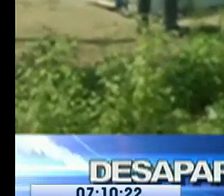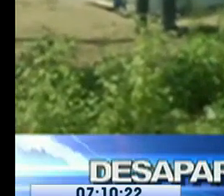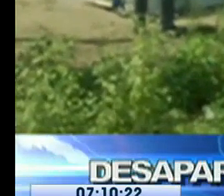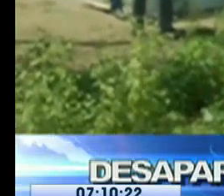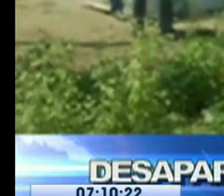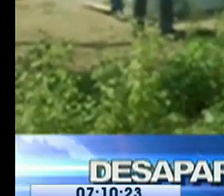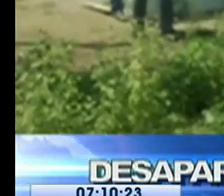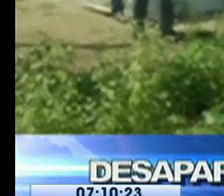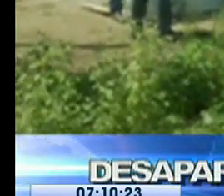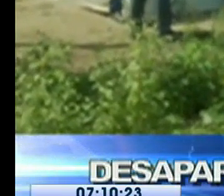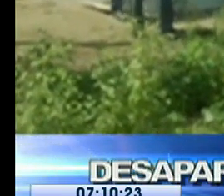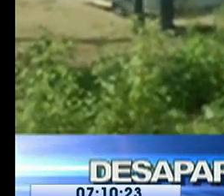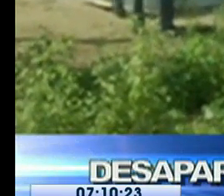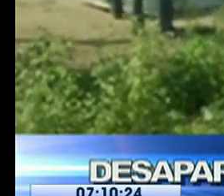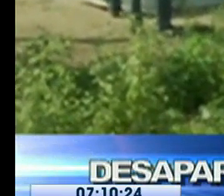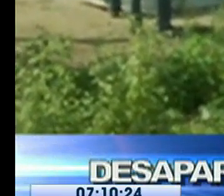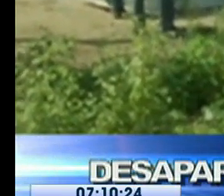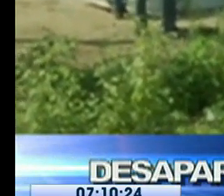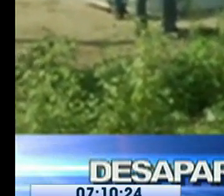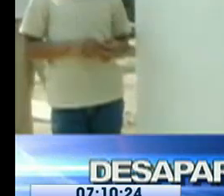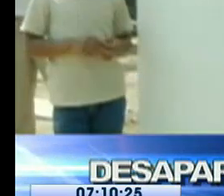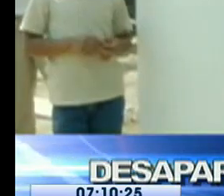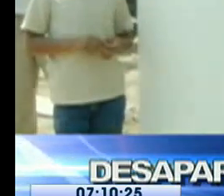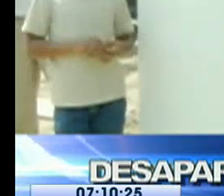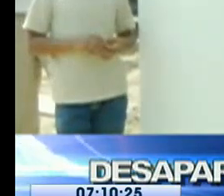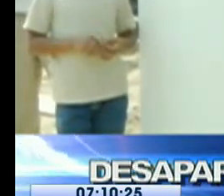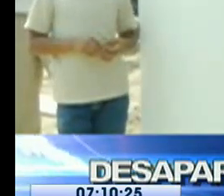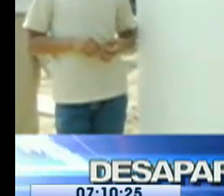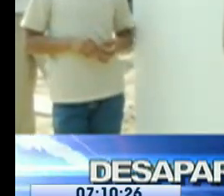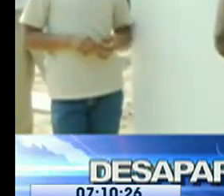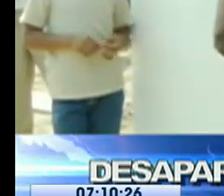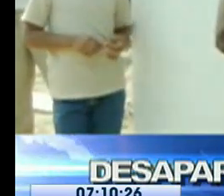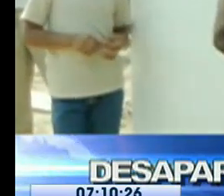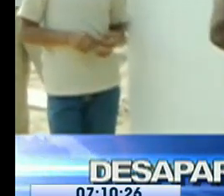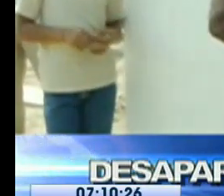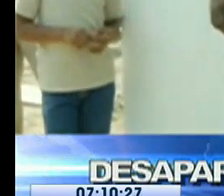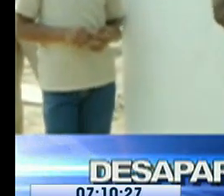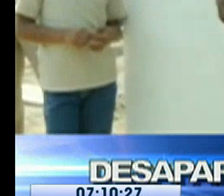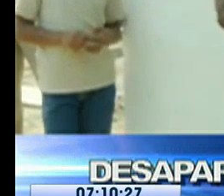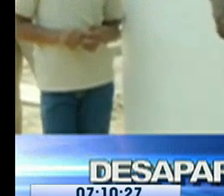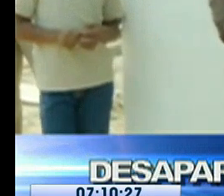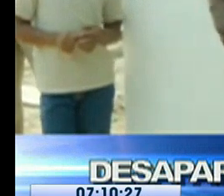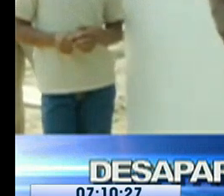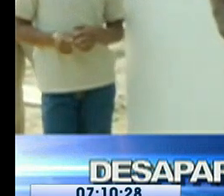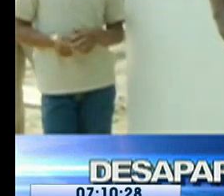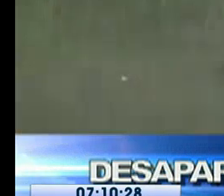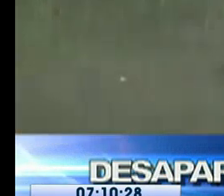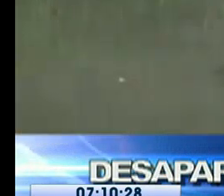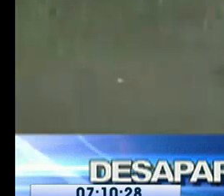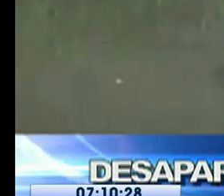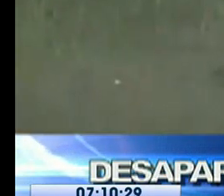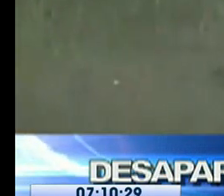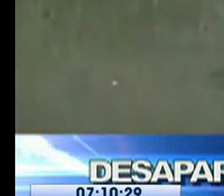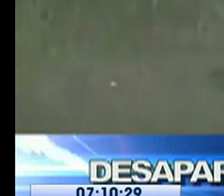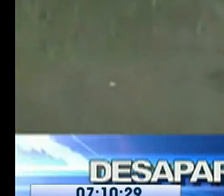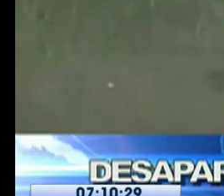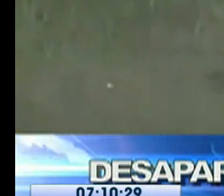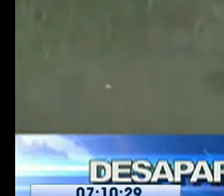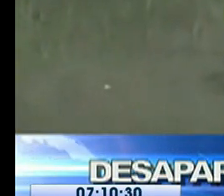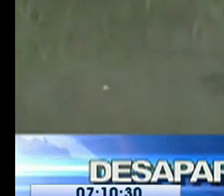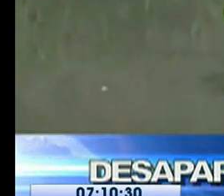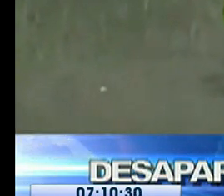Hallan el cuerpo de un hombre sin vida en el río Milagro. El ahora occiso había sido reportado como desaparecido.